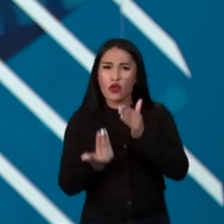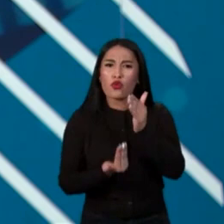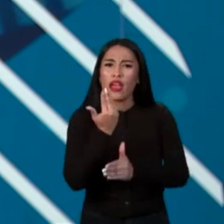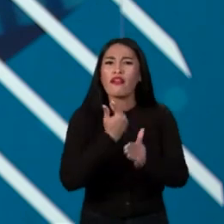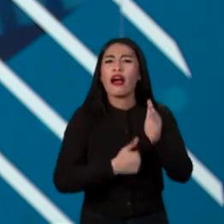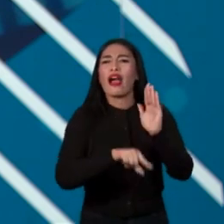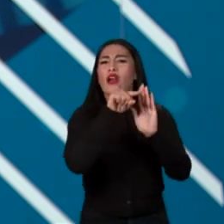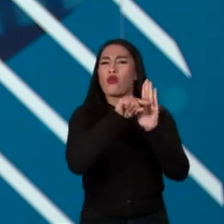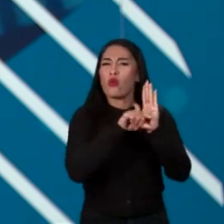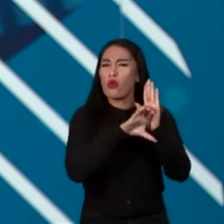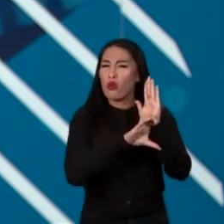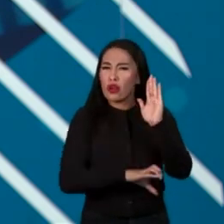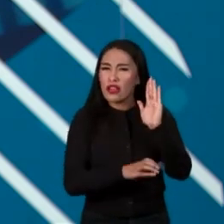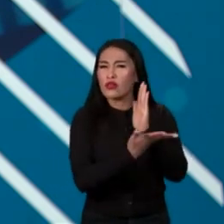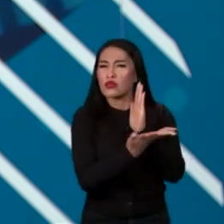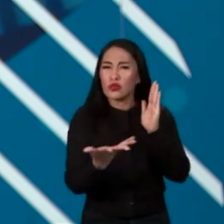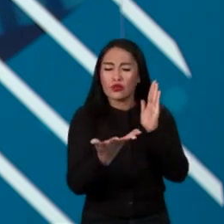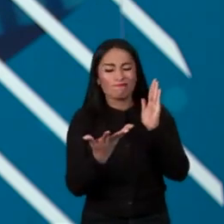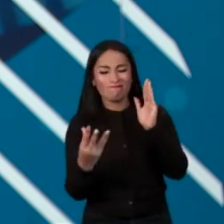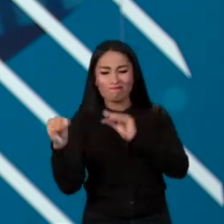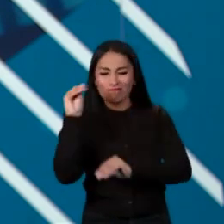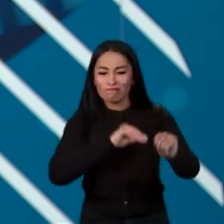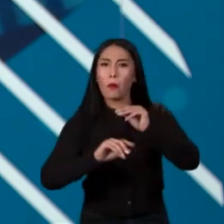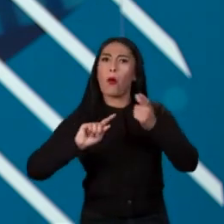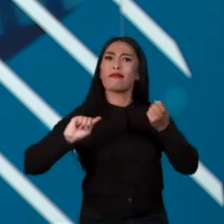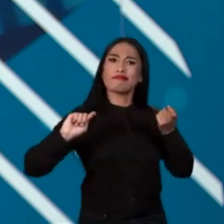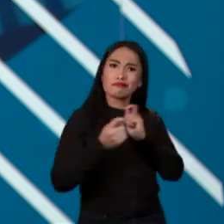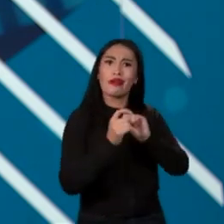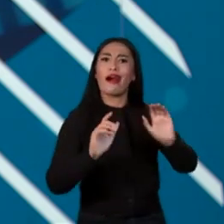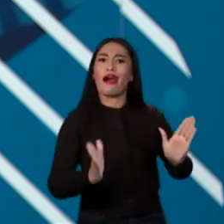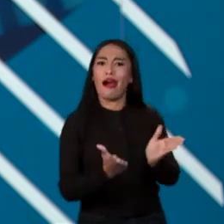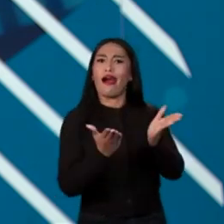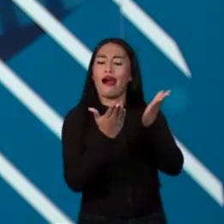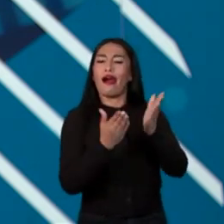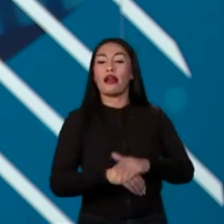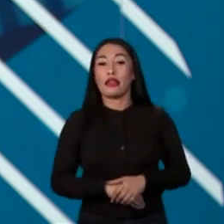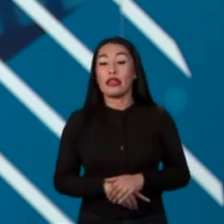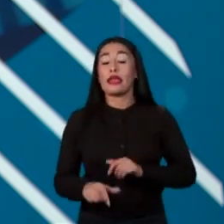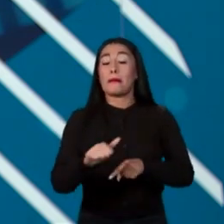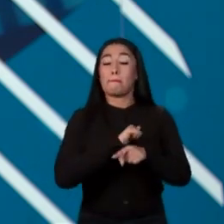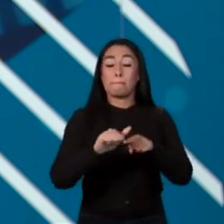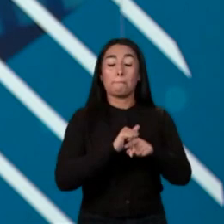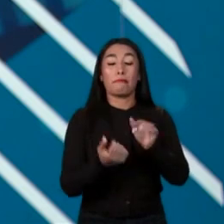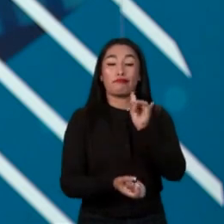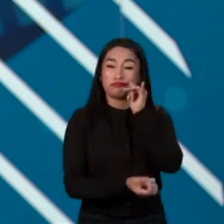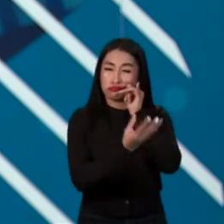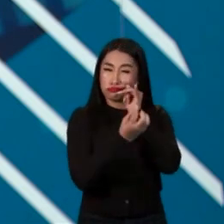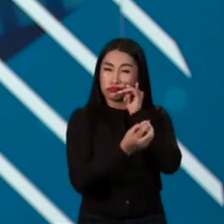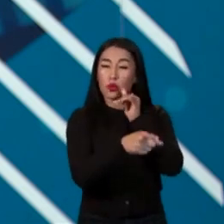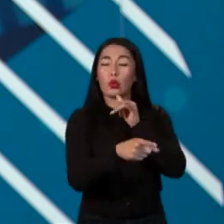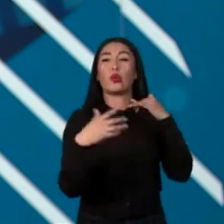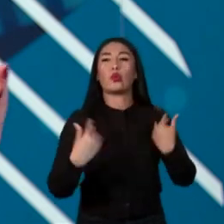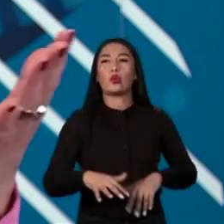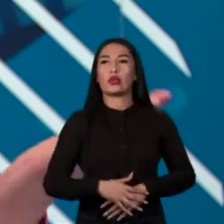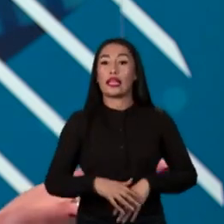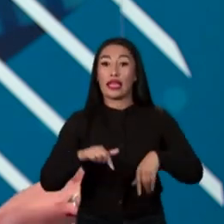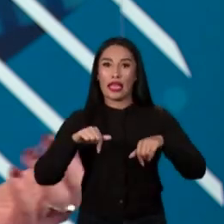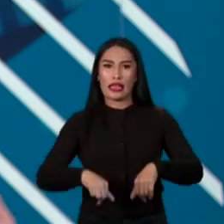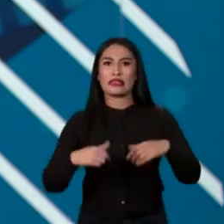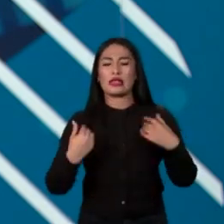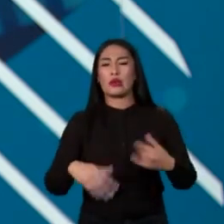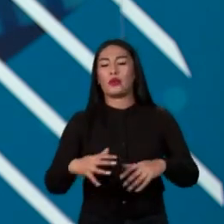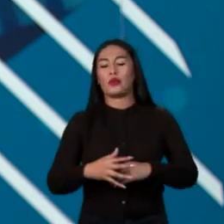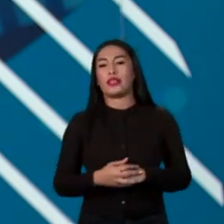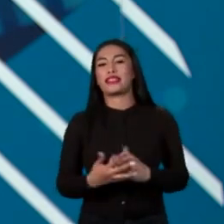curricular y también esta modernización de las prácticas pedagógicas, un panel